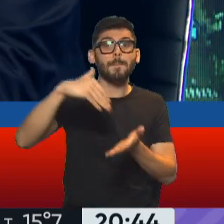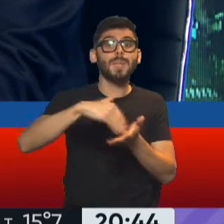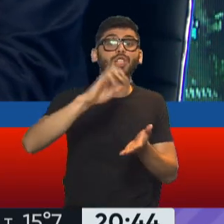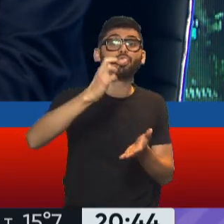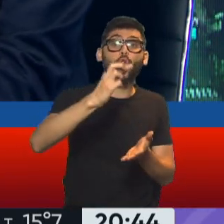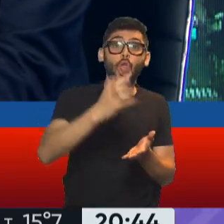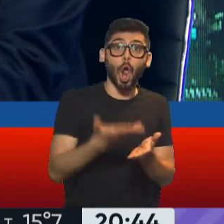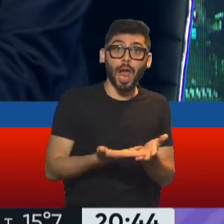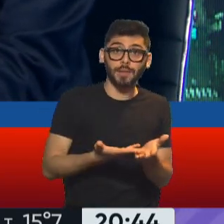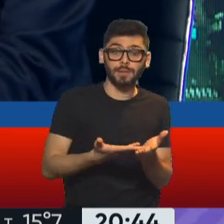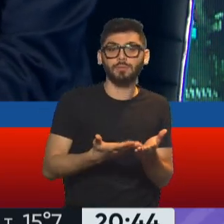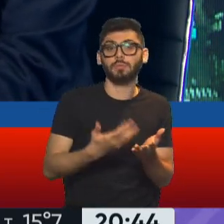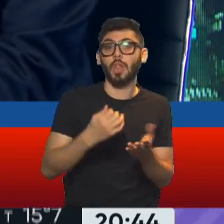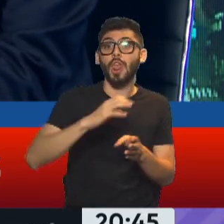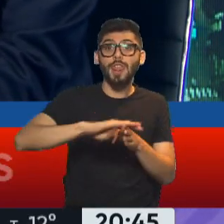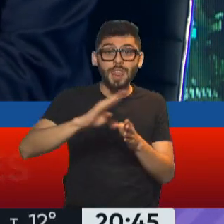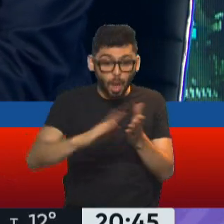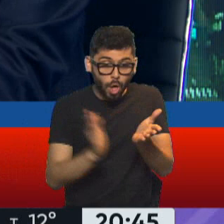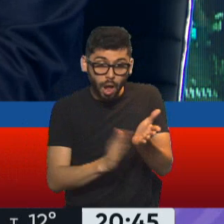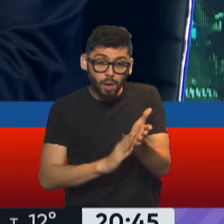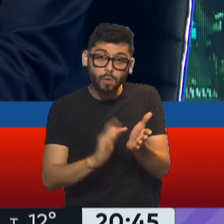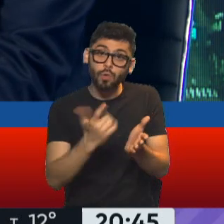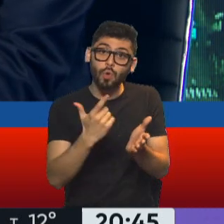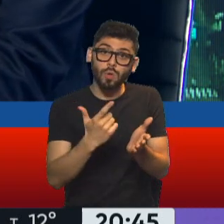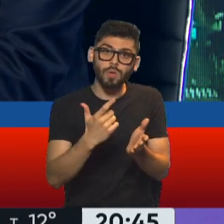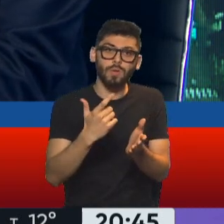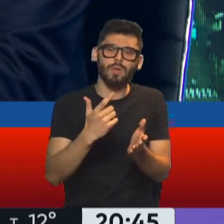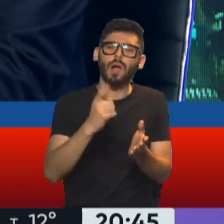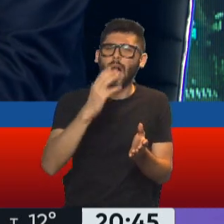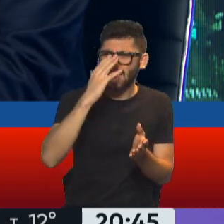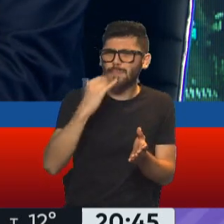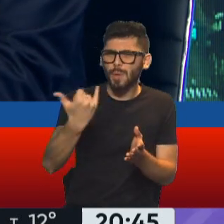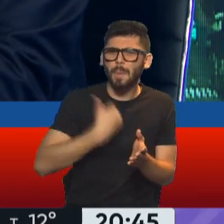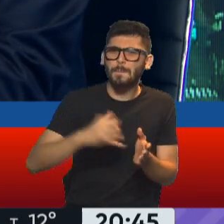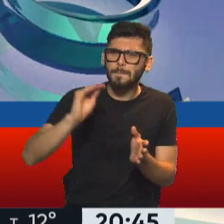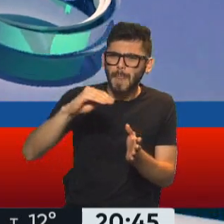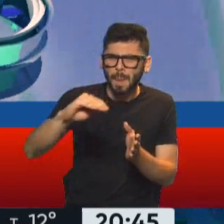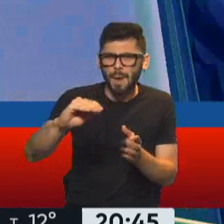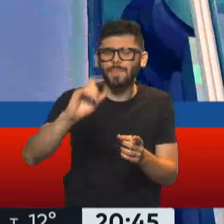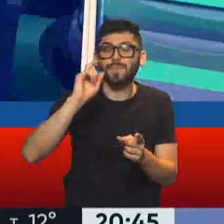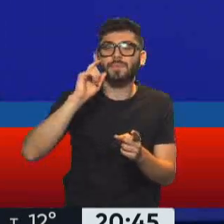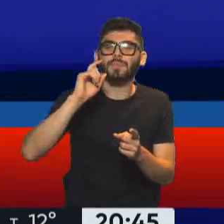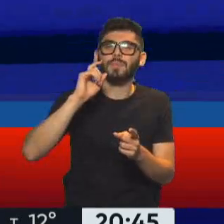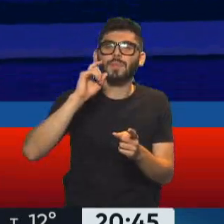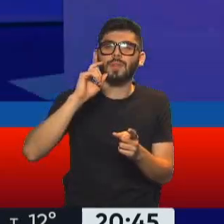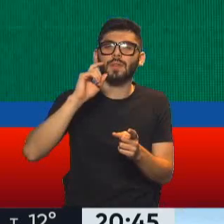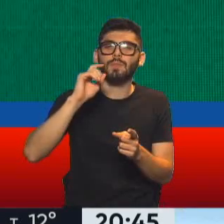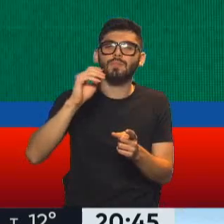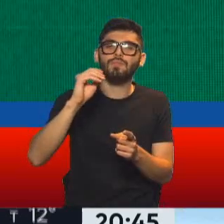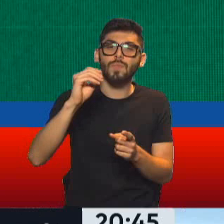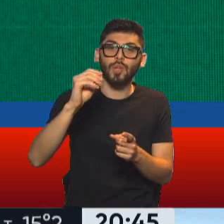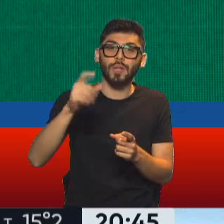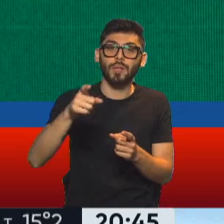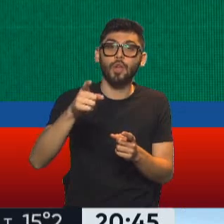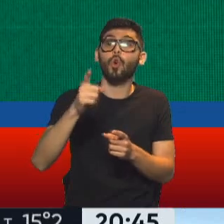una deuda que no está ni documentada ni justificada, una deuda que además... Me va a contar más de esa deuda y me va a contar también porque una de